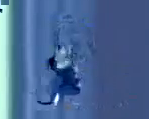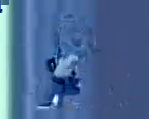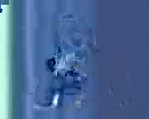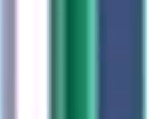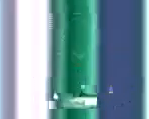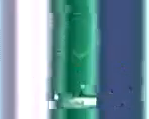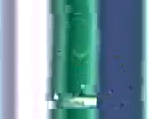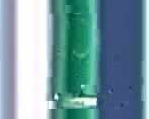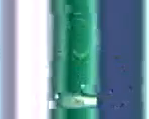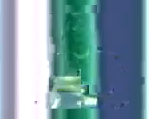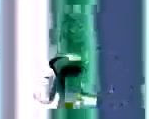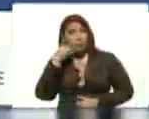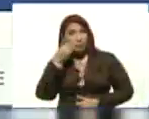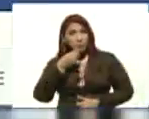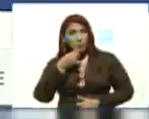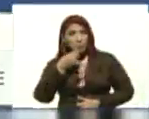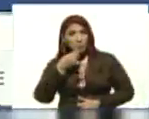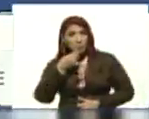en la juventud.